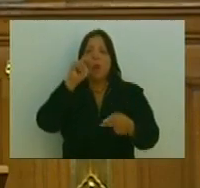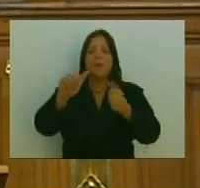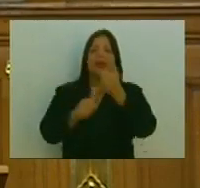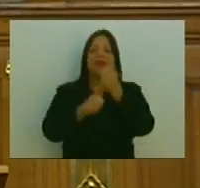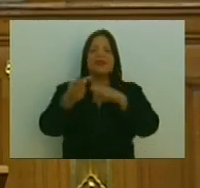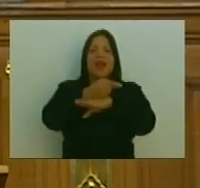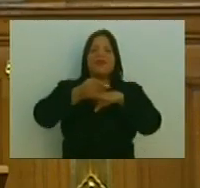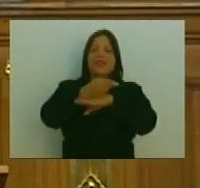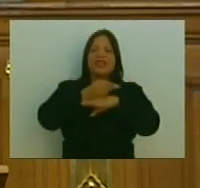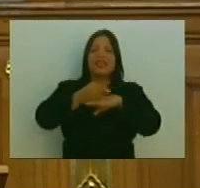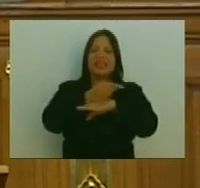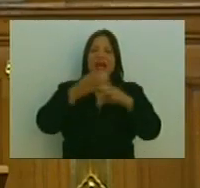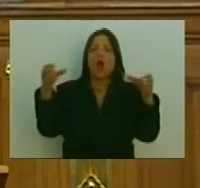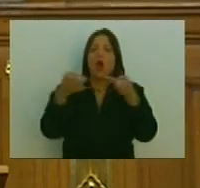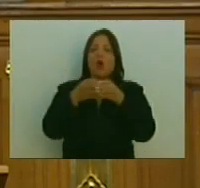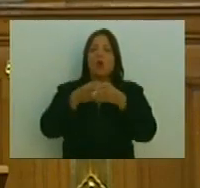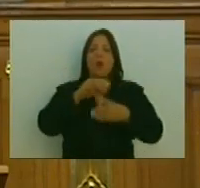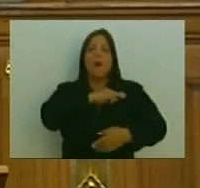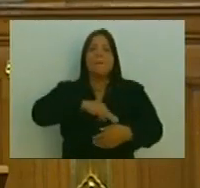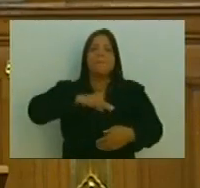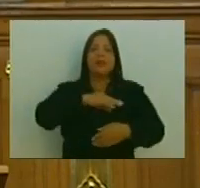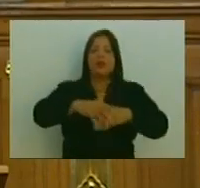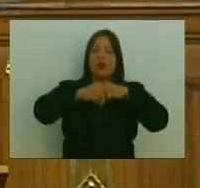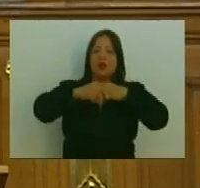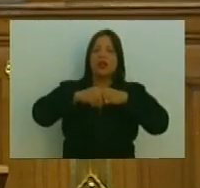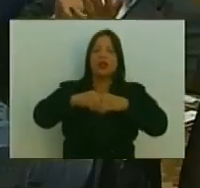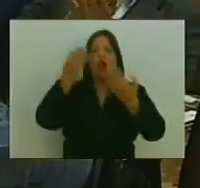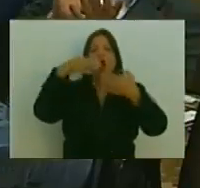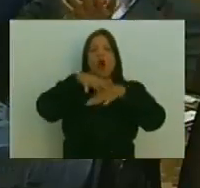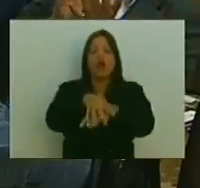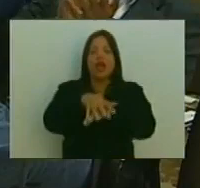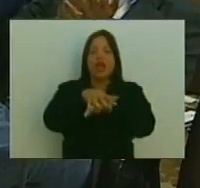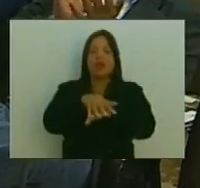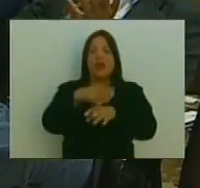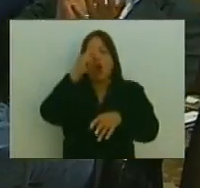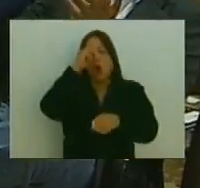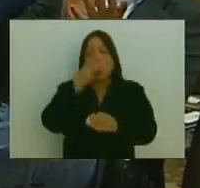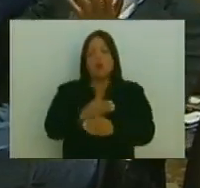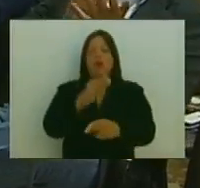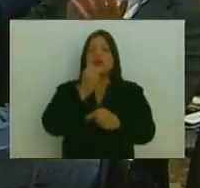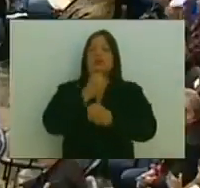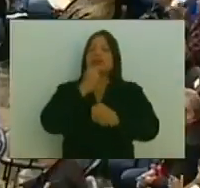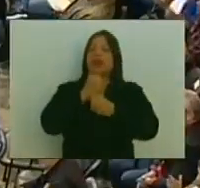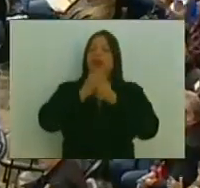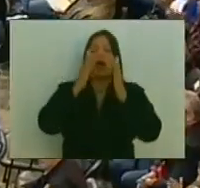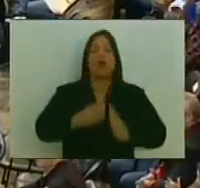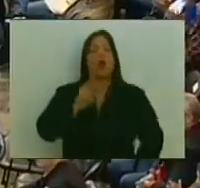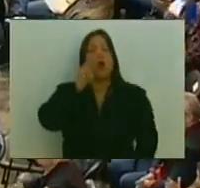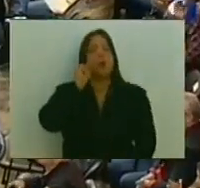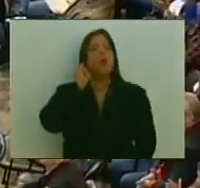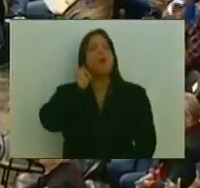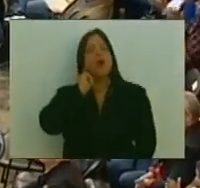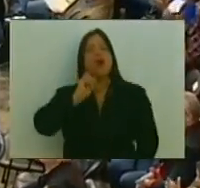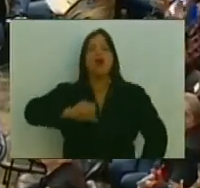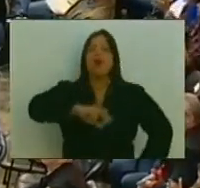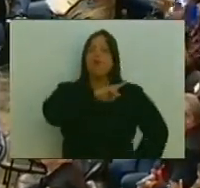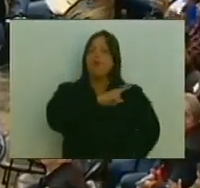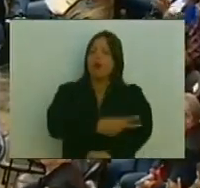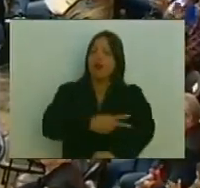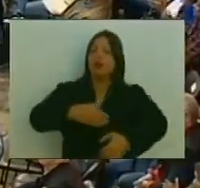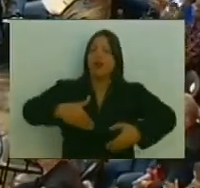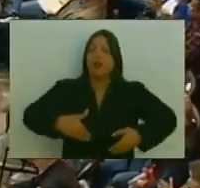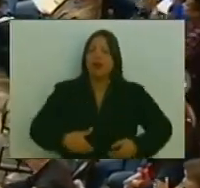trabajo junto al equipo de la misión José Gregorio Hernández, el CONARDI, hombres y mujeres trabajadoras, hombres y mujeres de esfuerzo, de